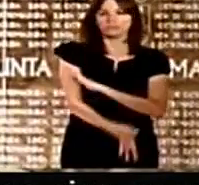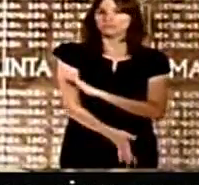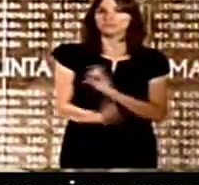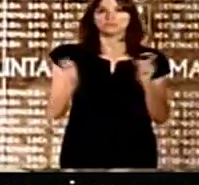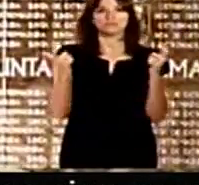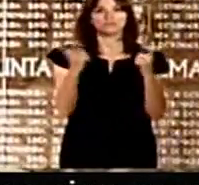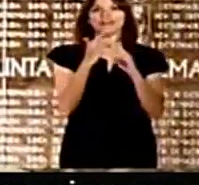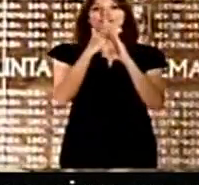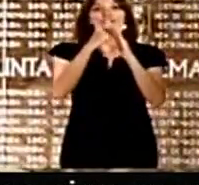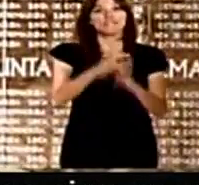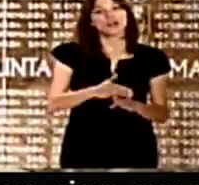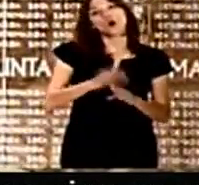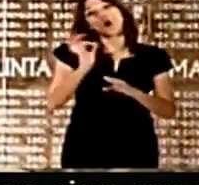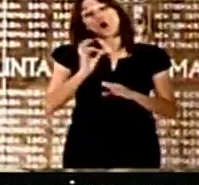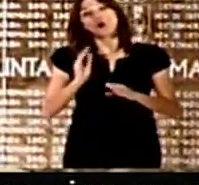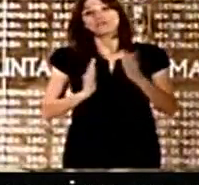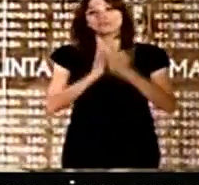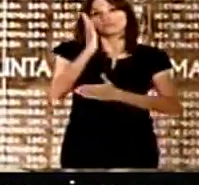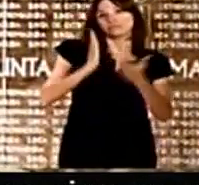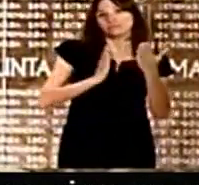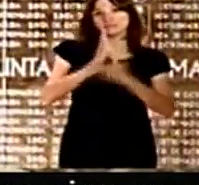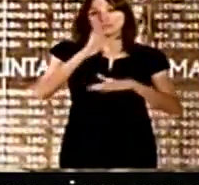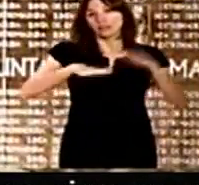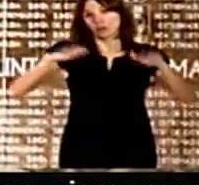personal fijo discontinuo.